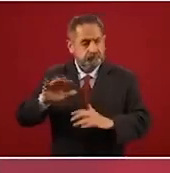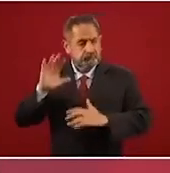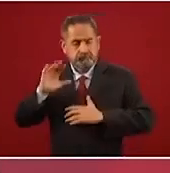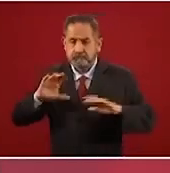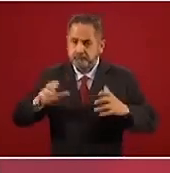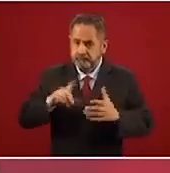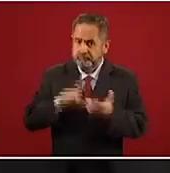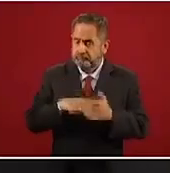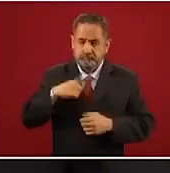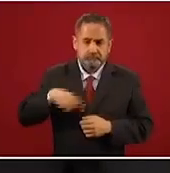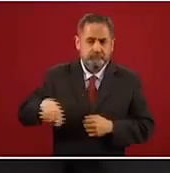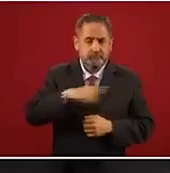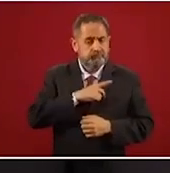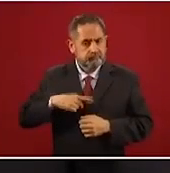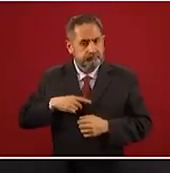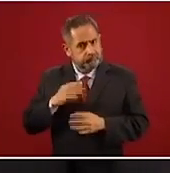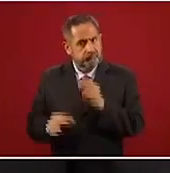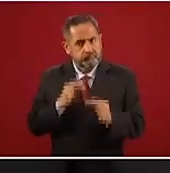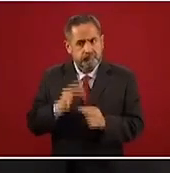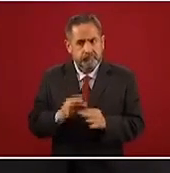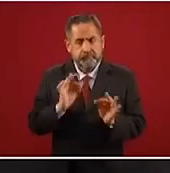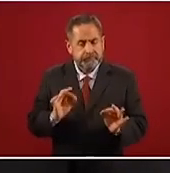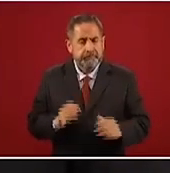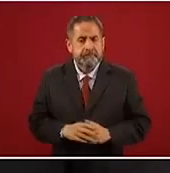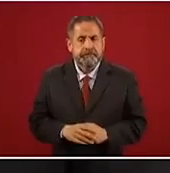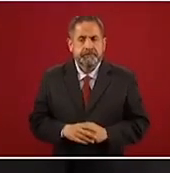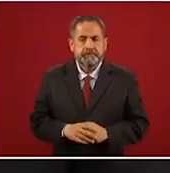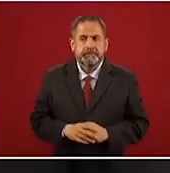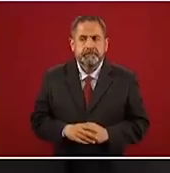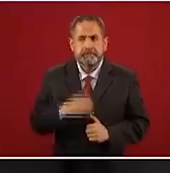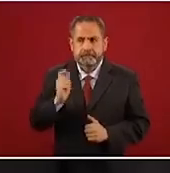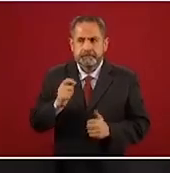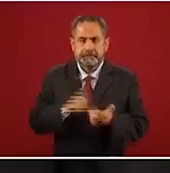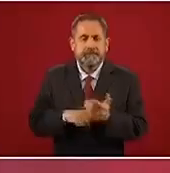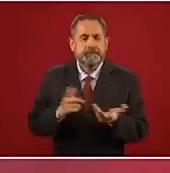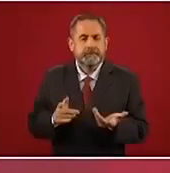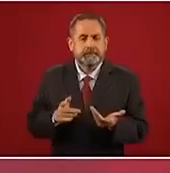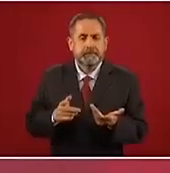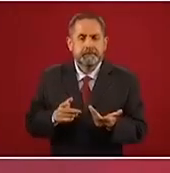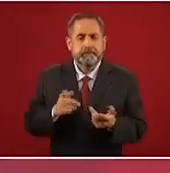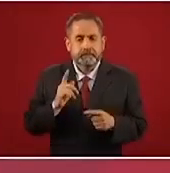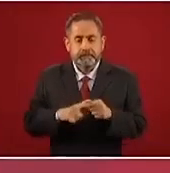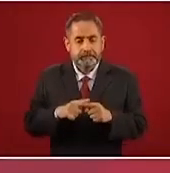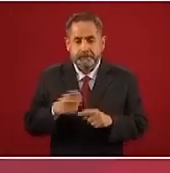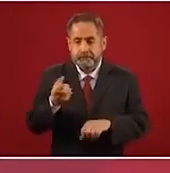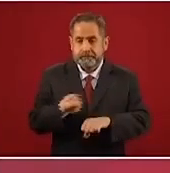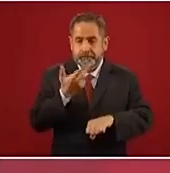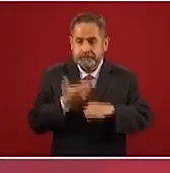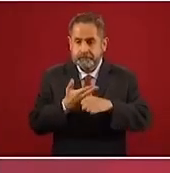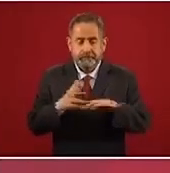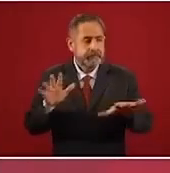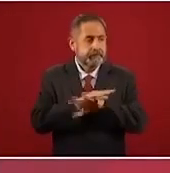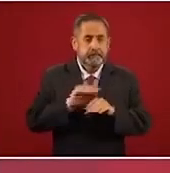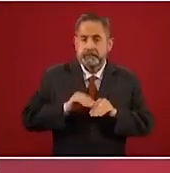hemos cumplido de el traslado de las secretarías a los estados.